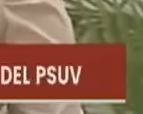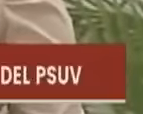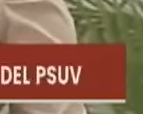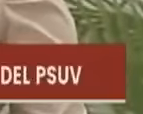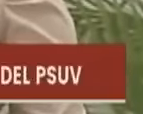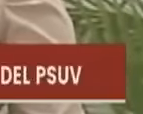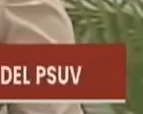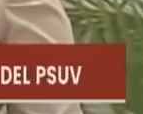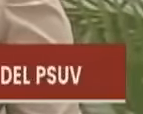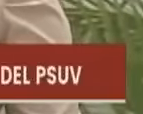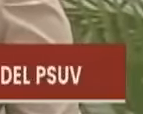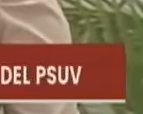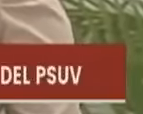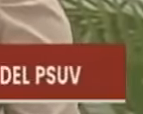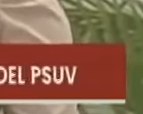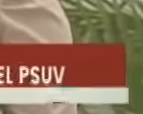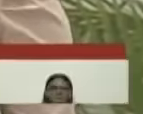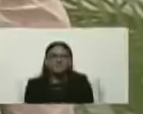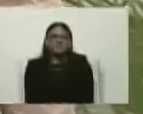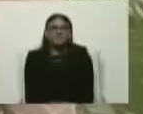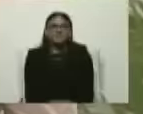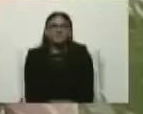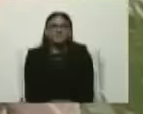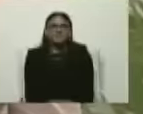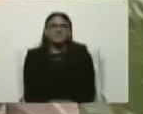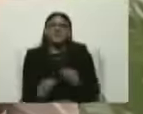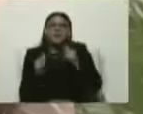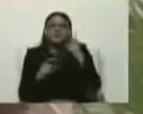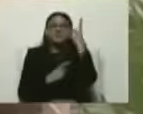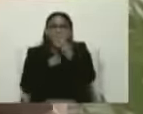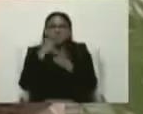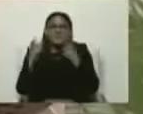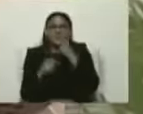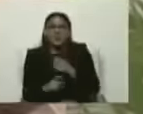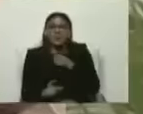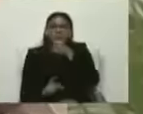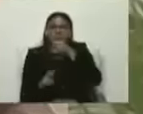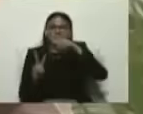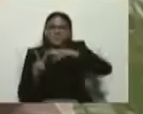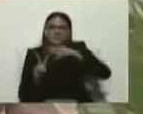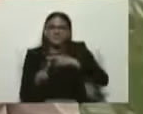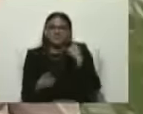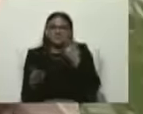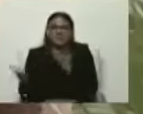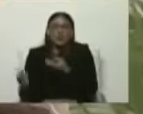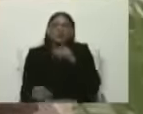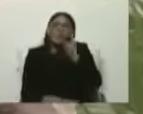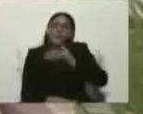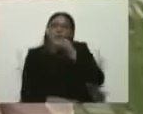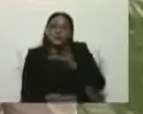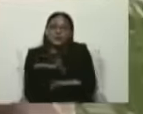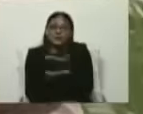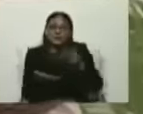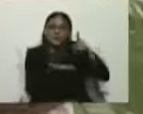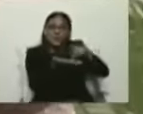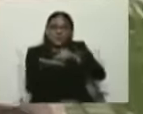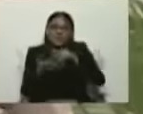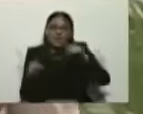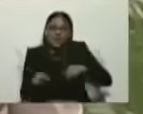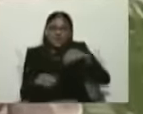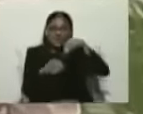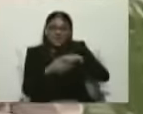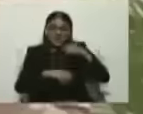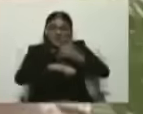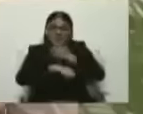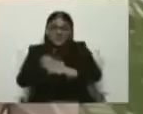tardes. Iniciamos el ciclo de preguntas con Melanie Castillo por Venezolana de Televisión. Muy buenas tardes a todos los miembros de la Dirección Nacional